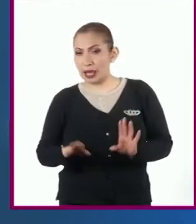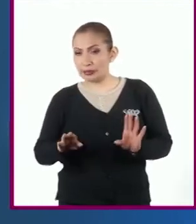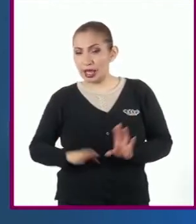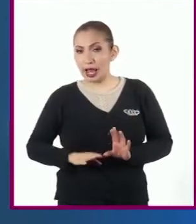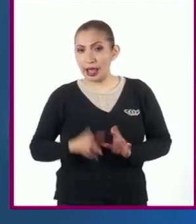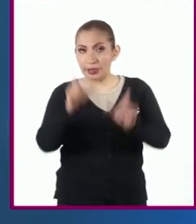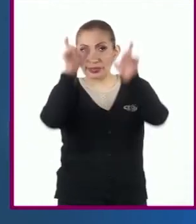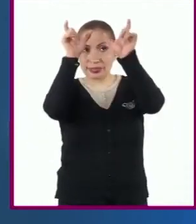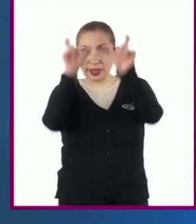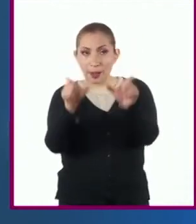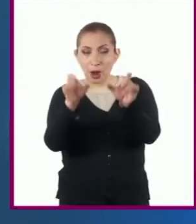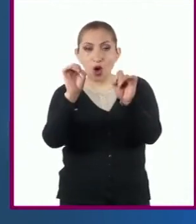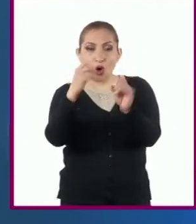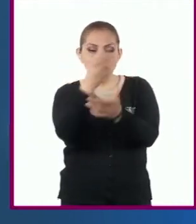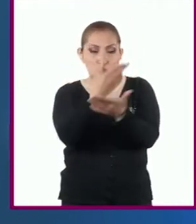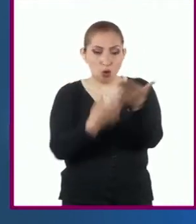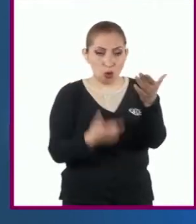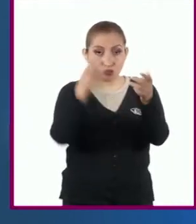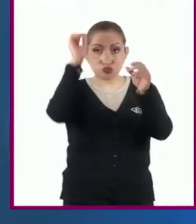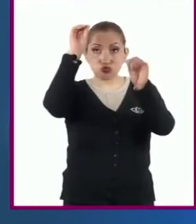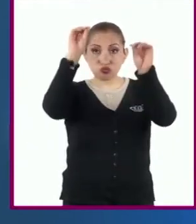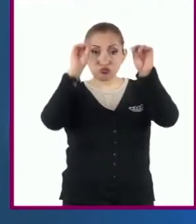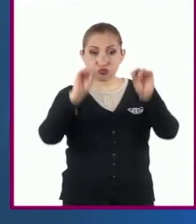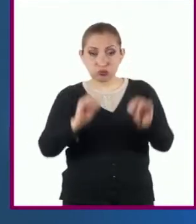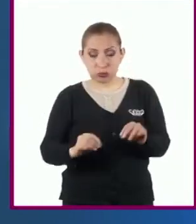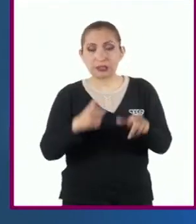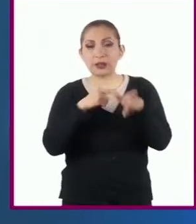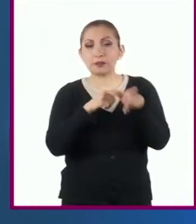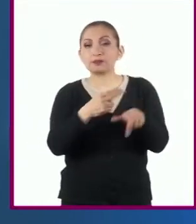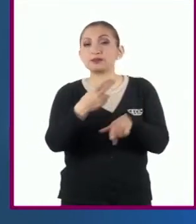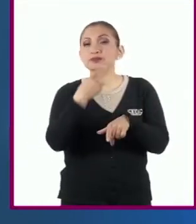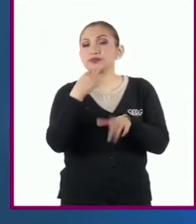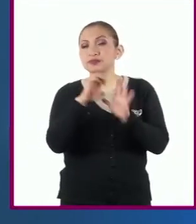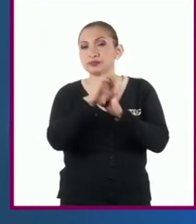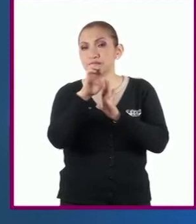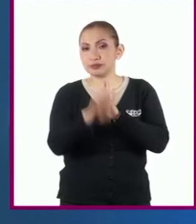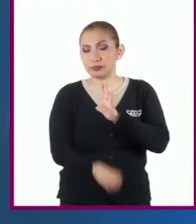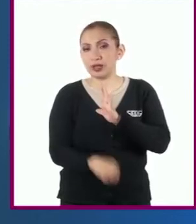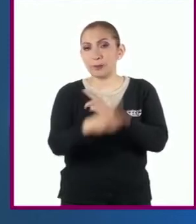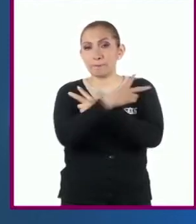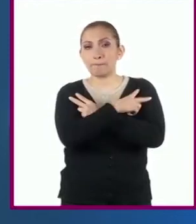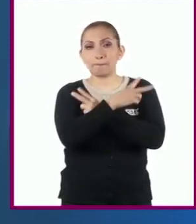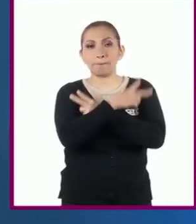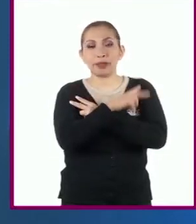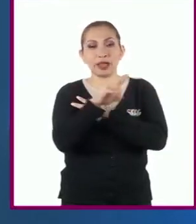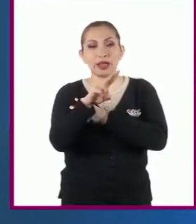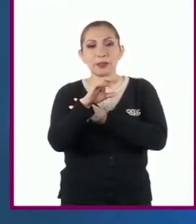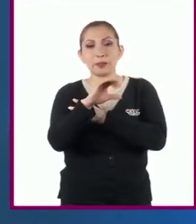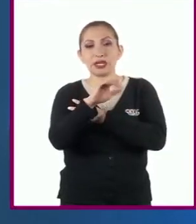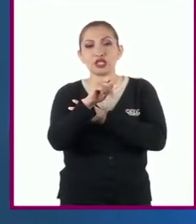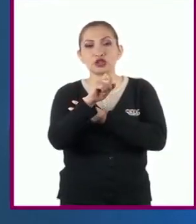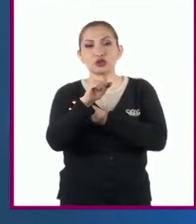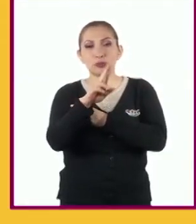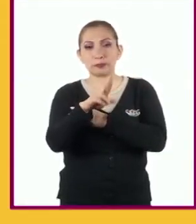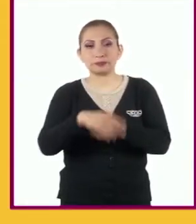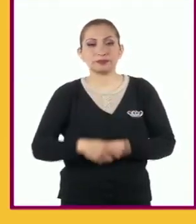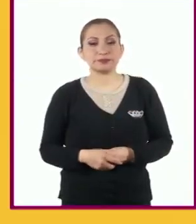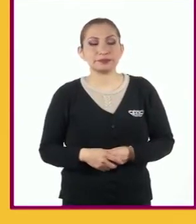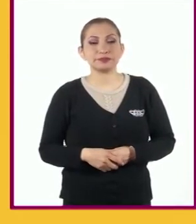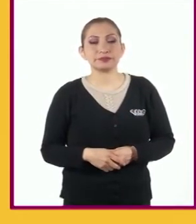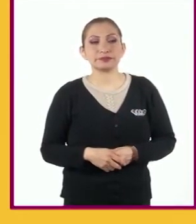de la tabla o registro tabular. Seguiremos usando de ejemplo las vacaciones de Víctor.